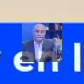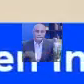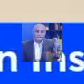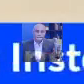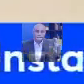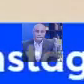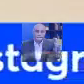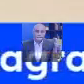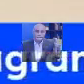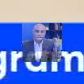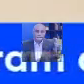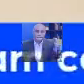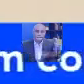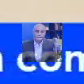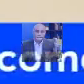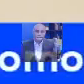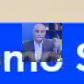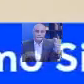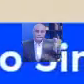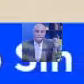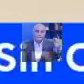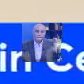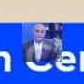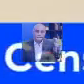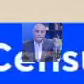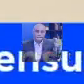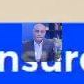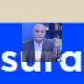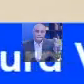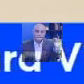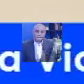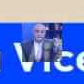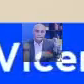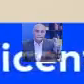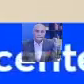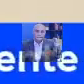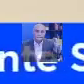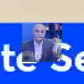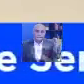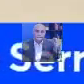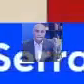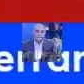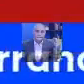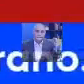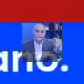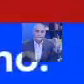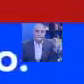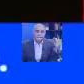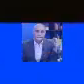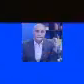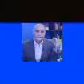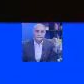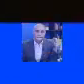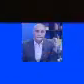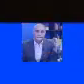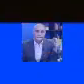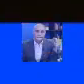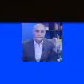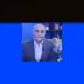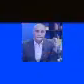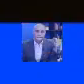Pearl desde Querétaro. Que me corrijan si estoy equivocado. Te saludo con mucho gusto, Marcelino. ¿Cómo estás?